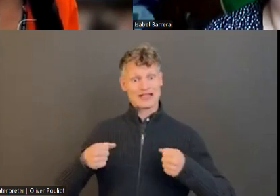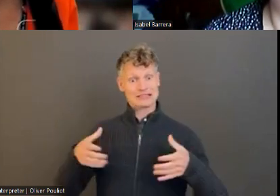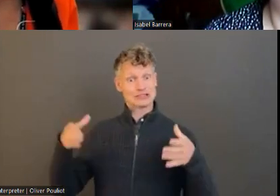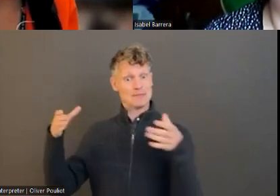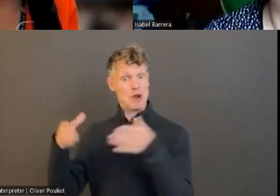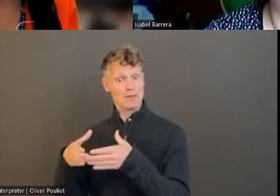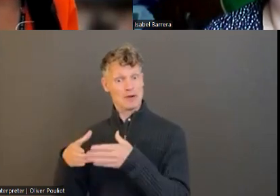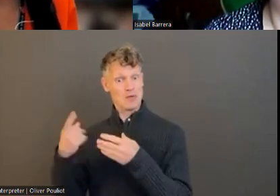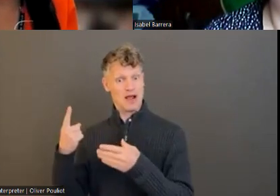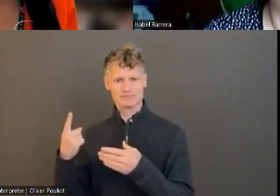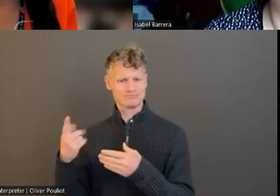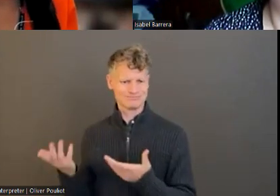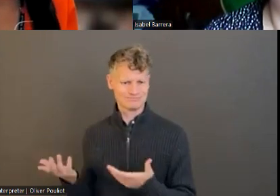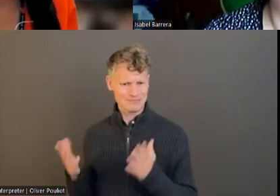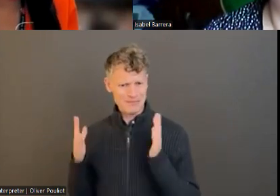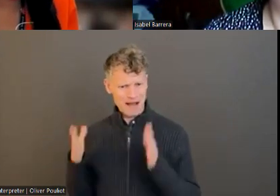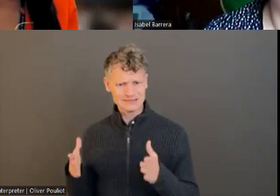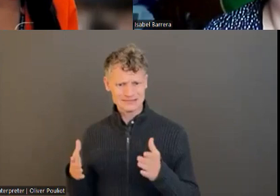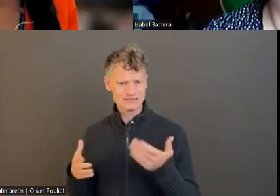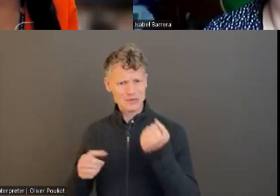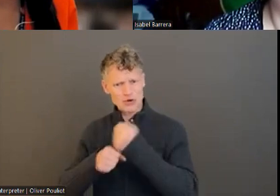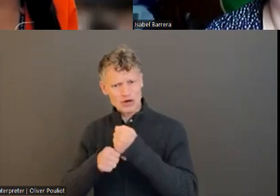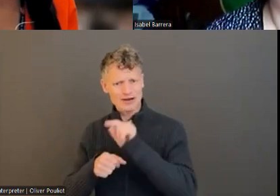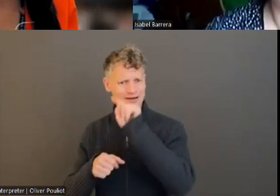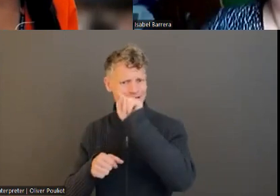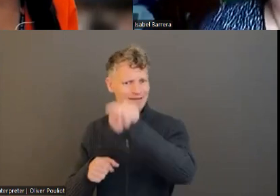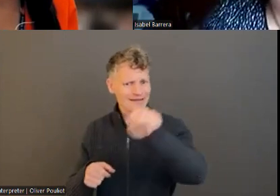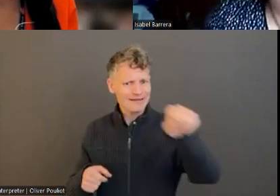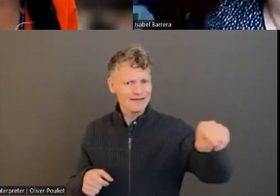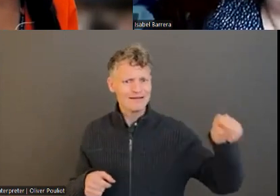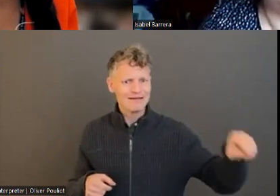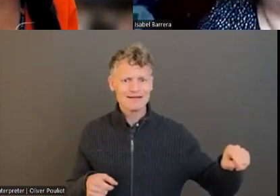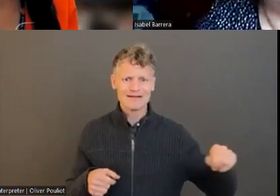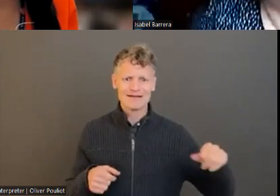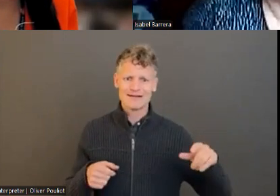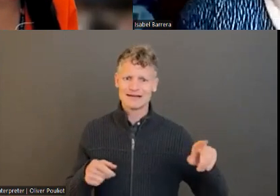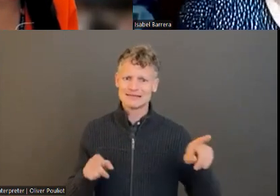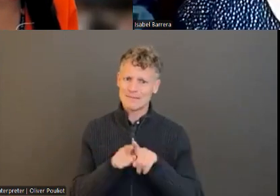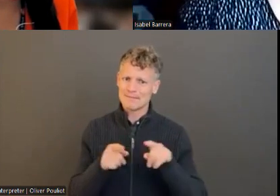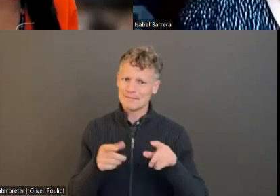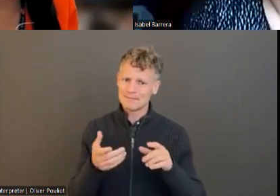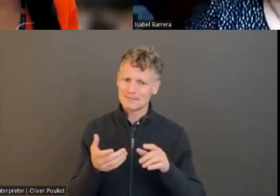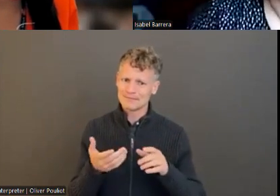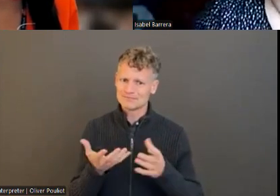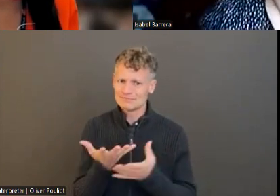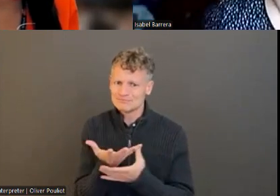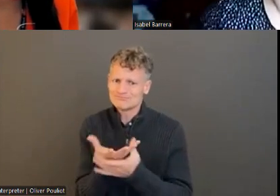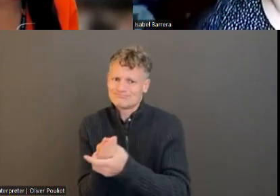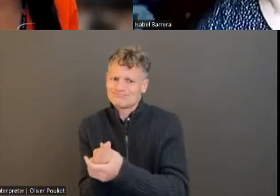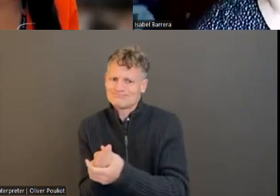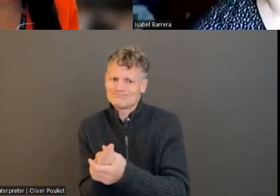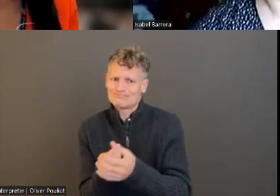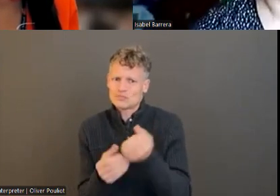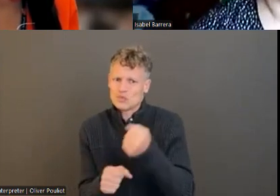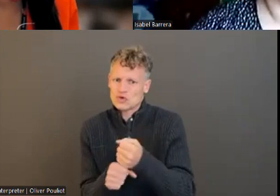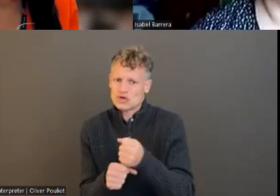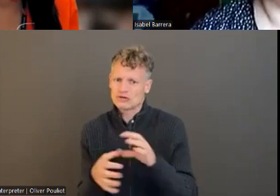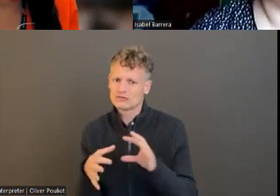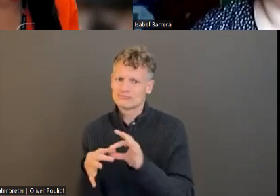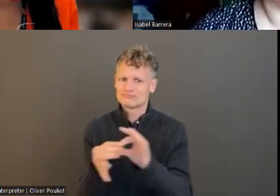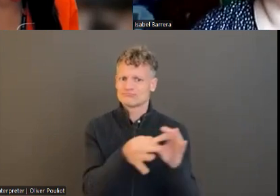ámbito público, ¿no? Y fuera del sector público. Y por lo tanto, lo que uno plantea que es centrar el